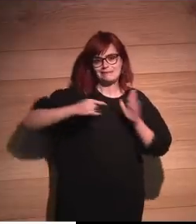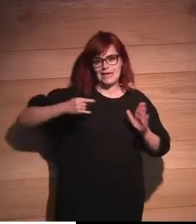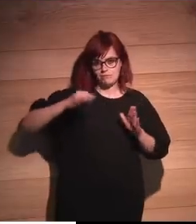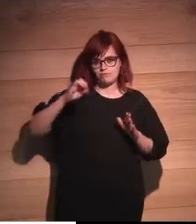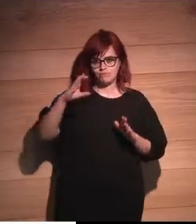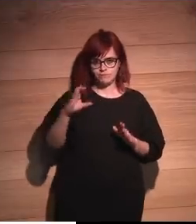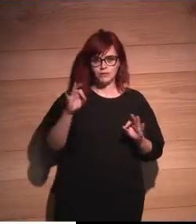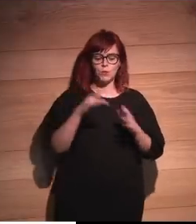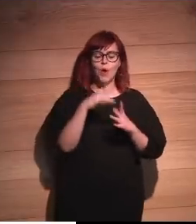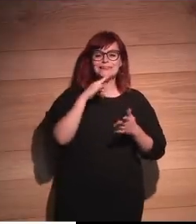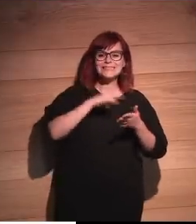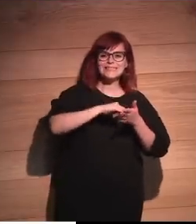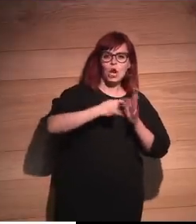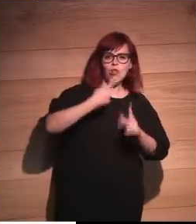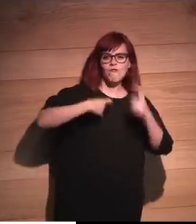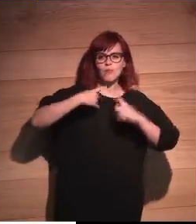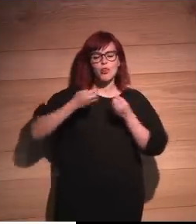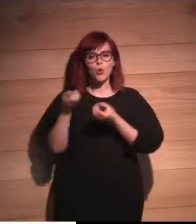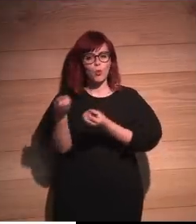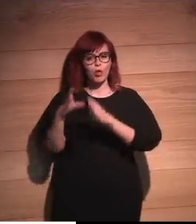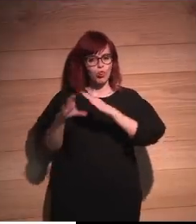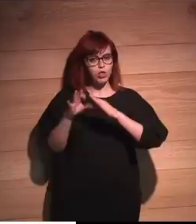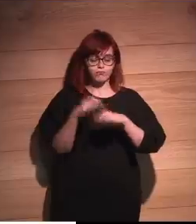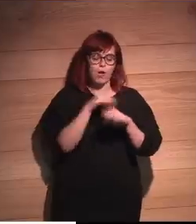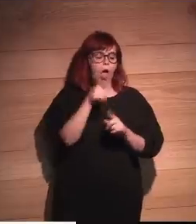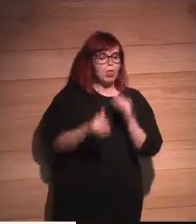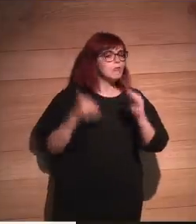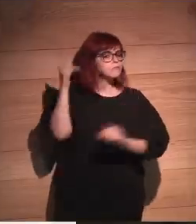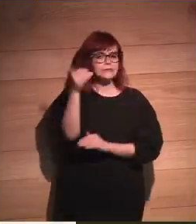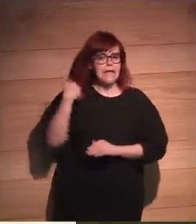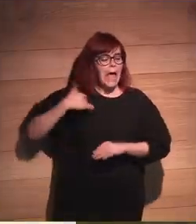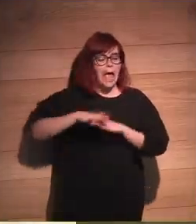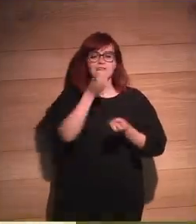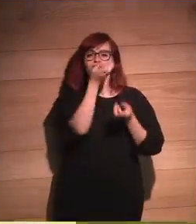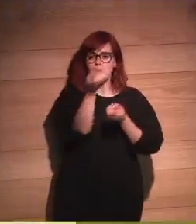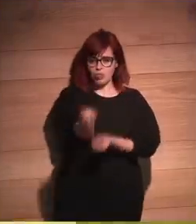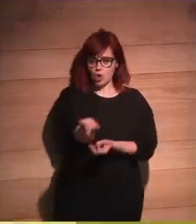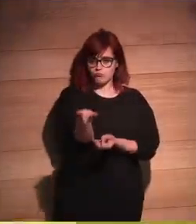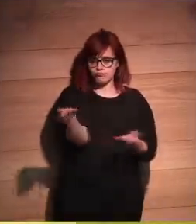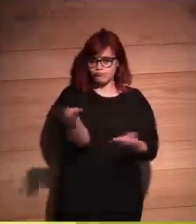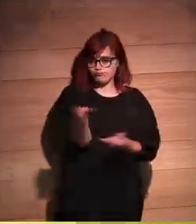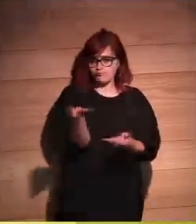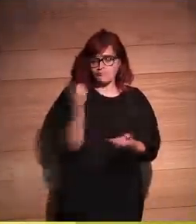las tecnologías de la información y de la comunicación. Hoy eso está superado. Hoy la información ha dado lugar